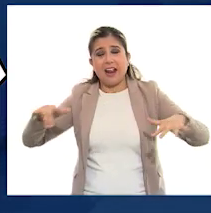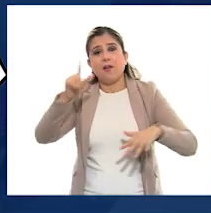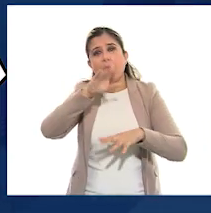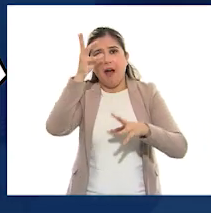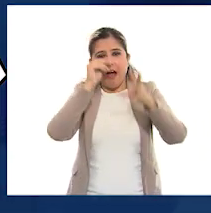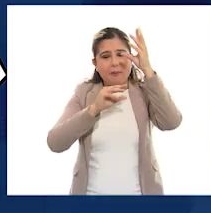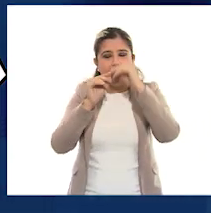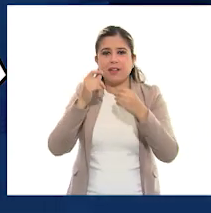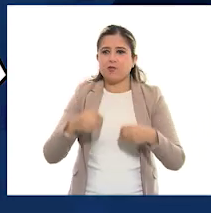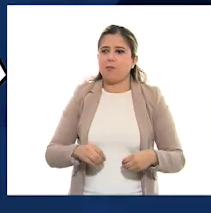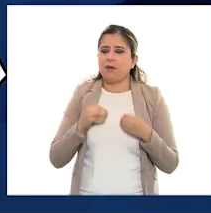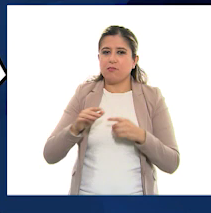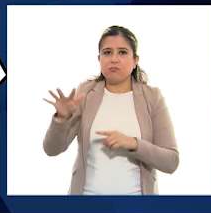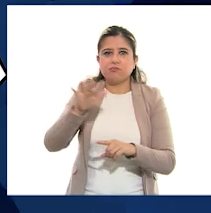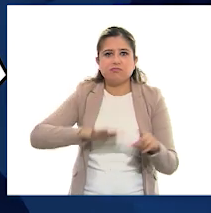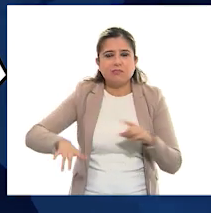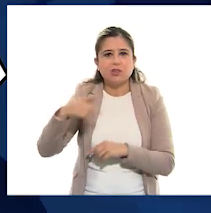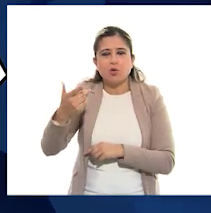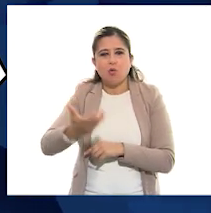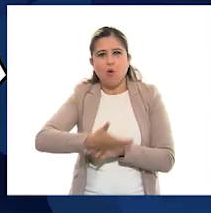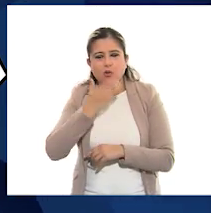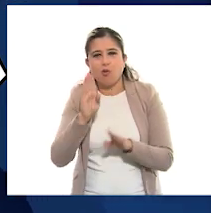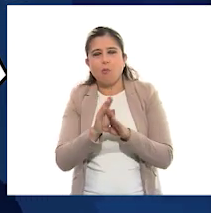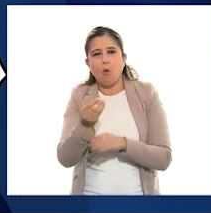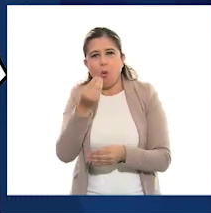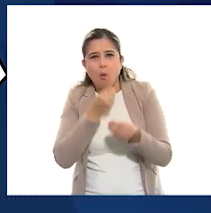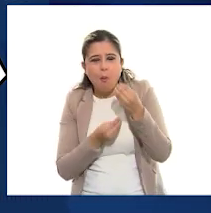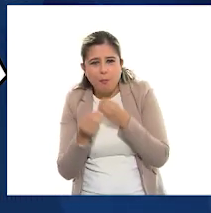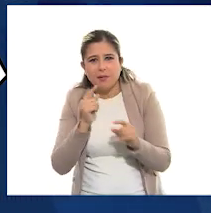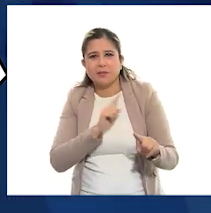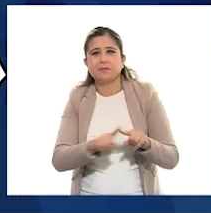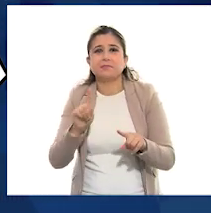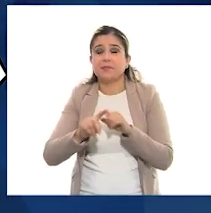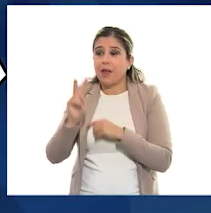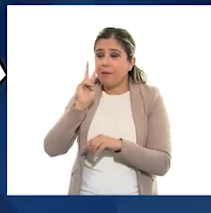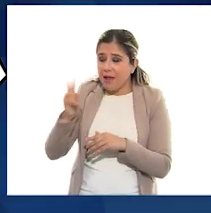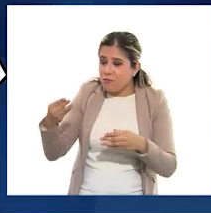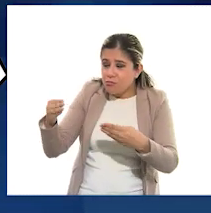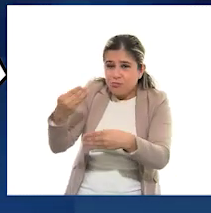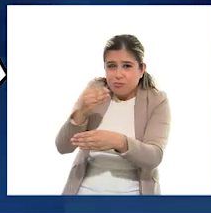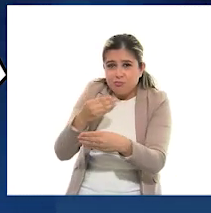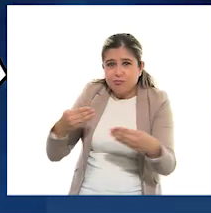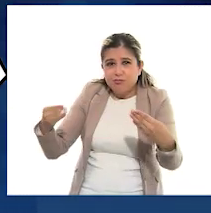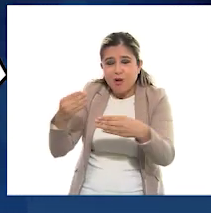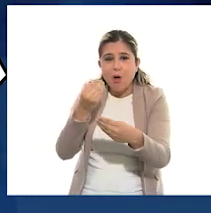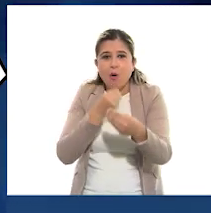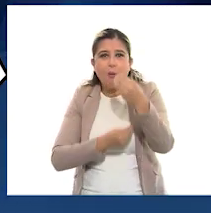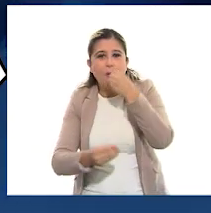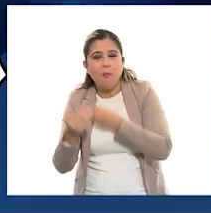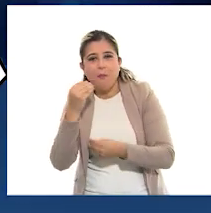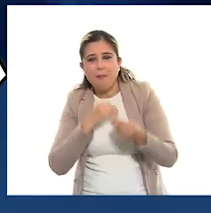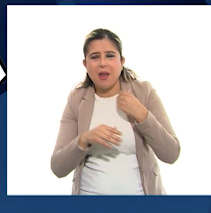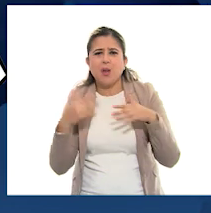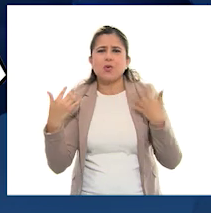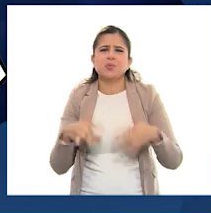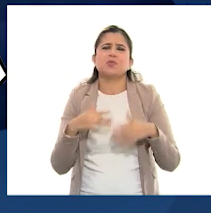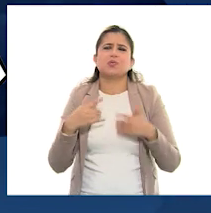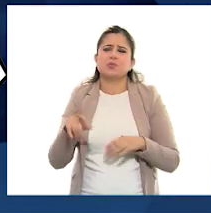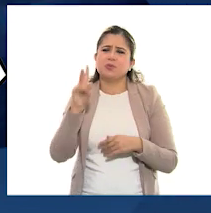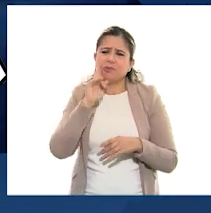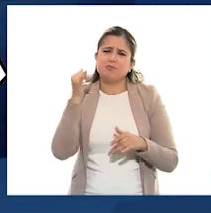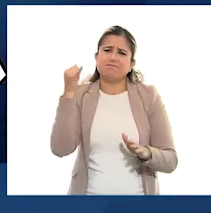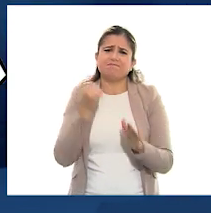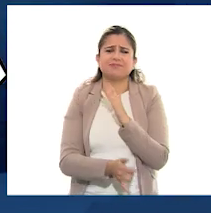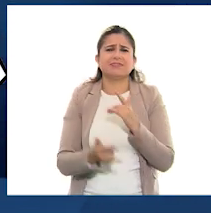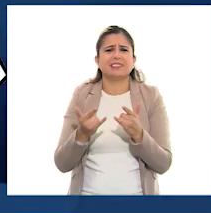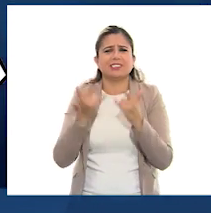sobre sus hábitats y sus hábitos alimenticios, verlos nadar y comer, y escuchar charlas fascinantes sobre ellos.